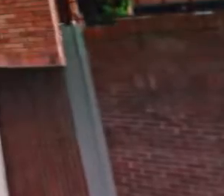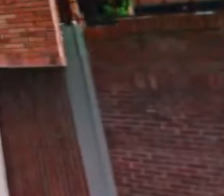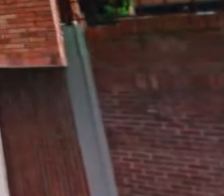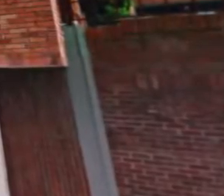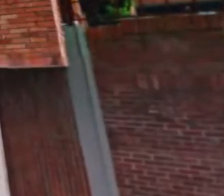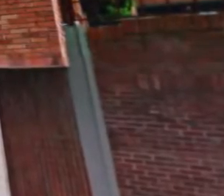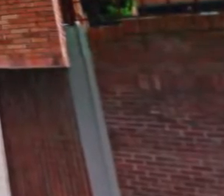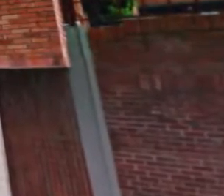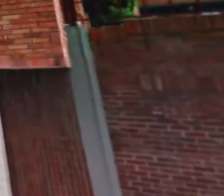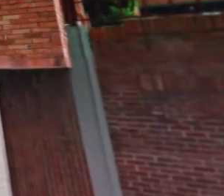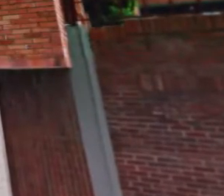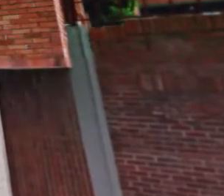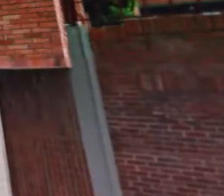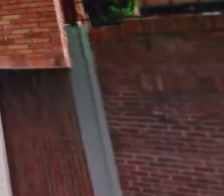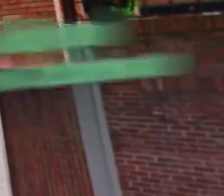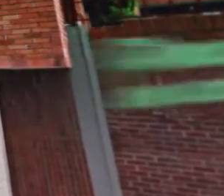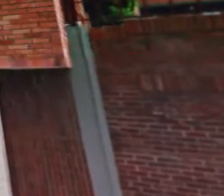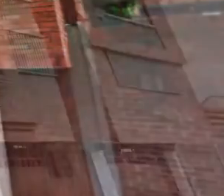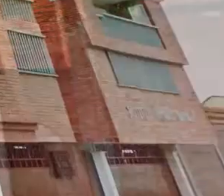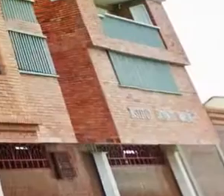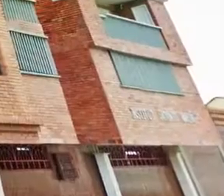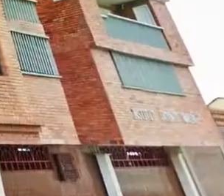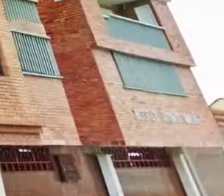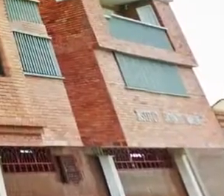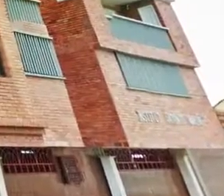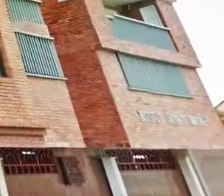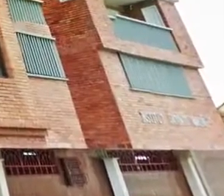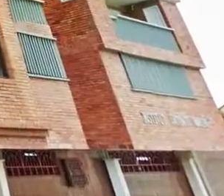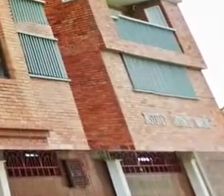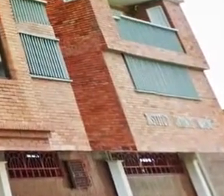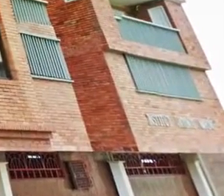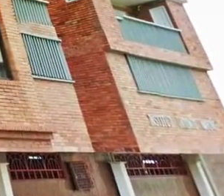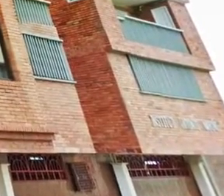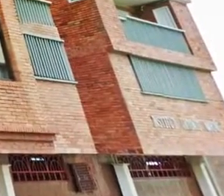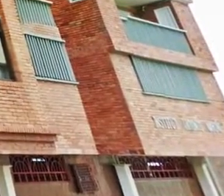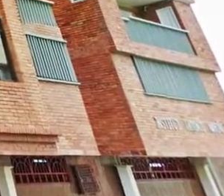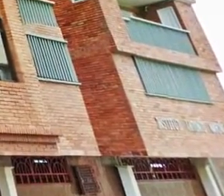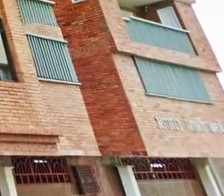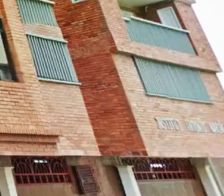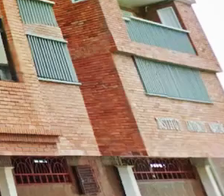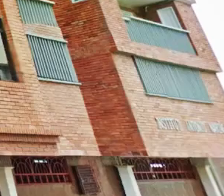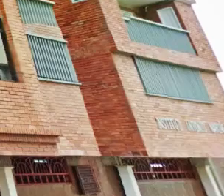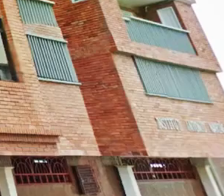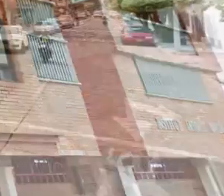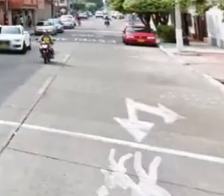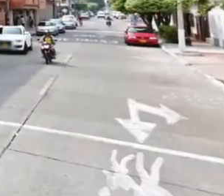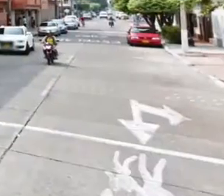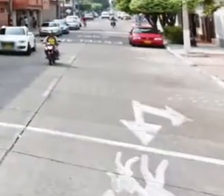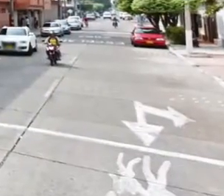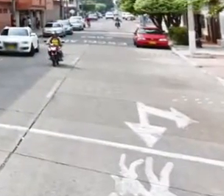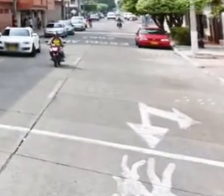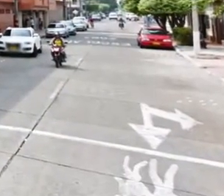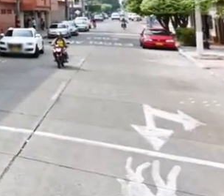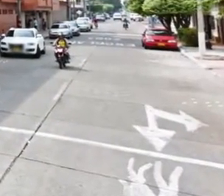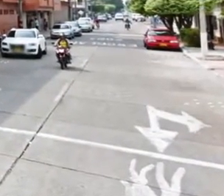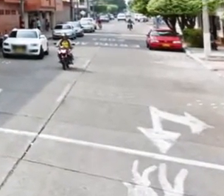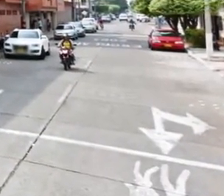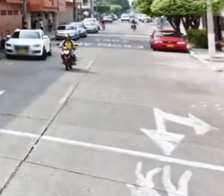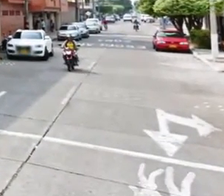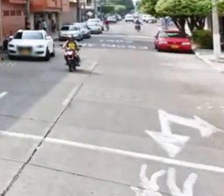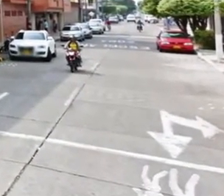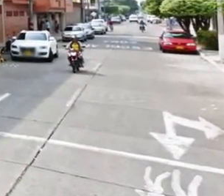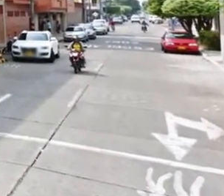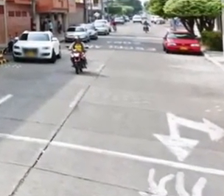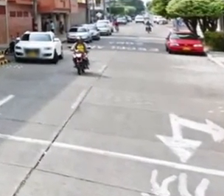Instituto Antonio Nariño, formación integral con excelencia académica. Seguimos construyendo nuevos y mejores espacios educativos. Conócelos muy